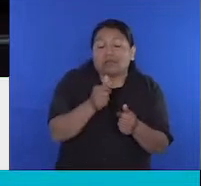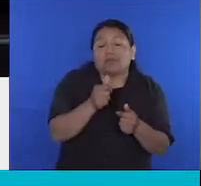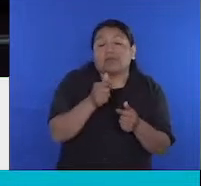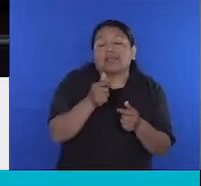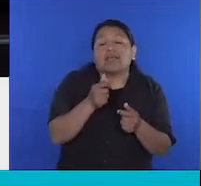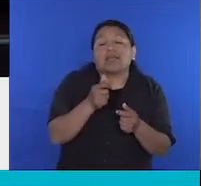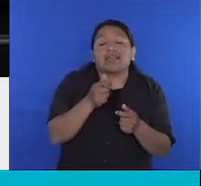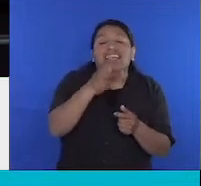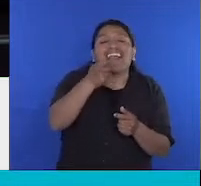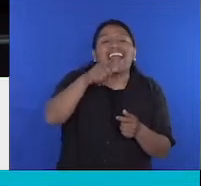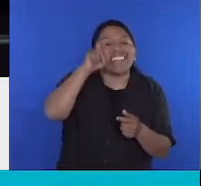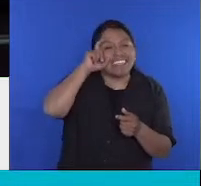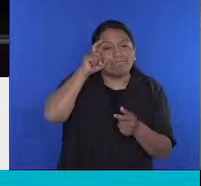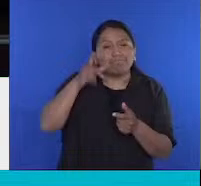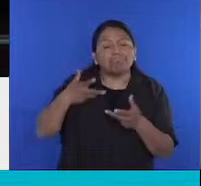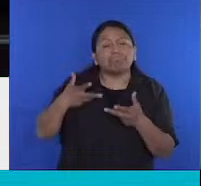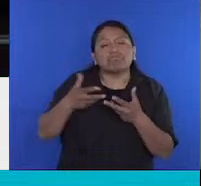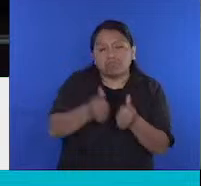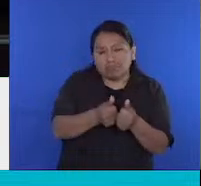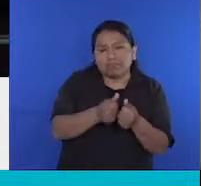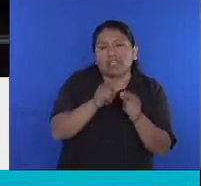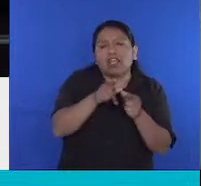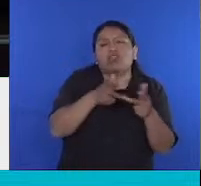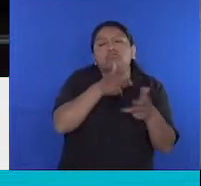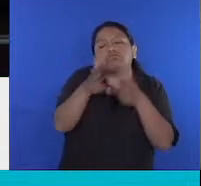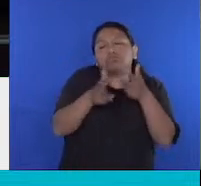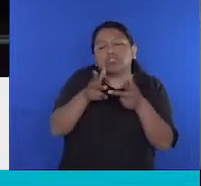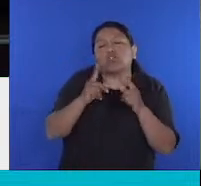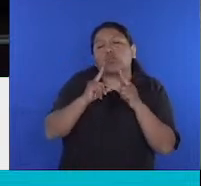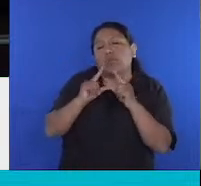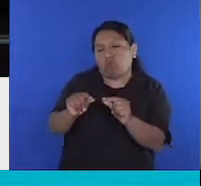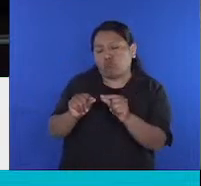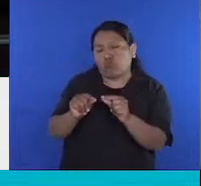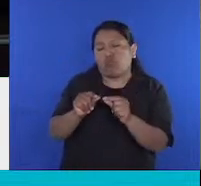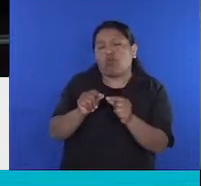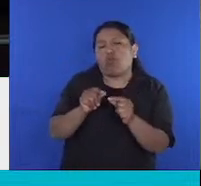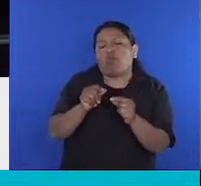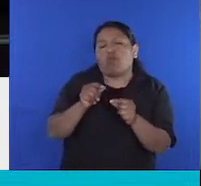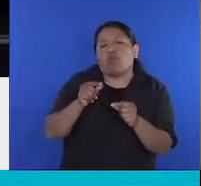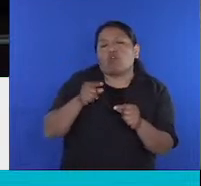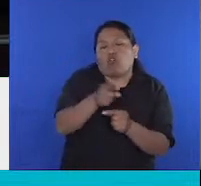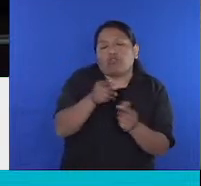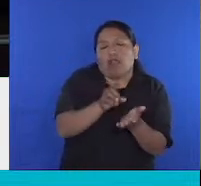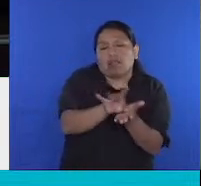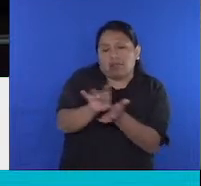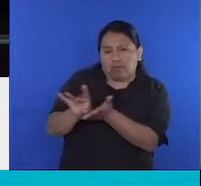en su repudio a los despidos en el Hospital Posadas.